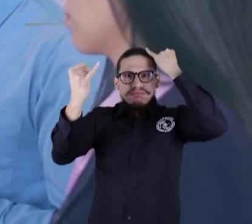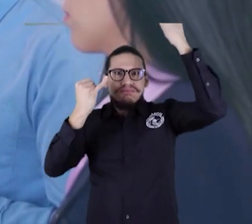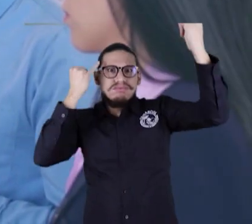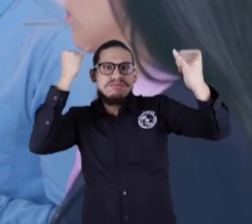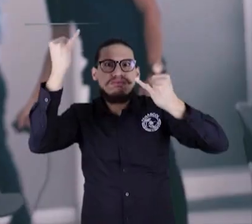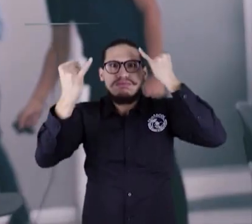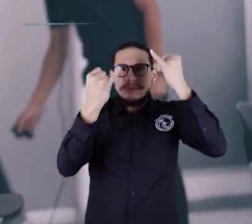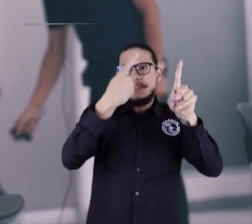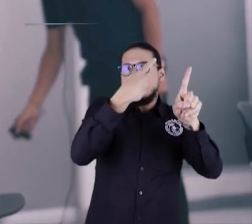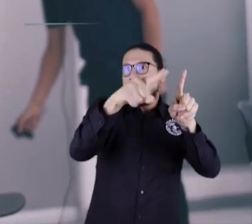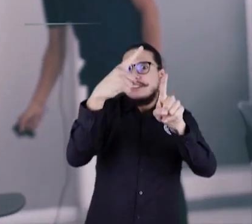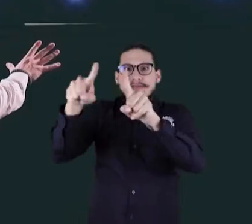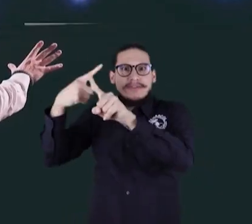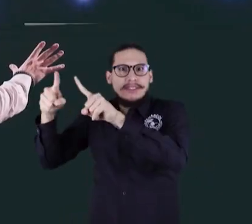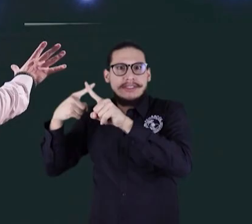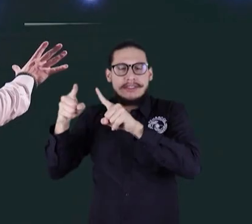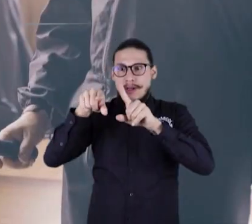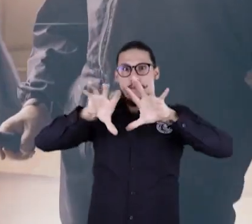creatividad,